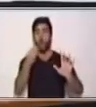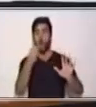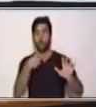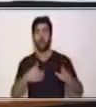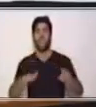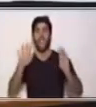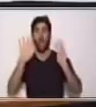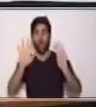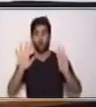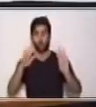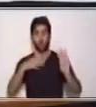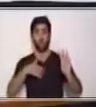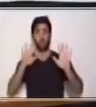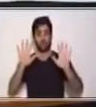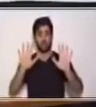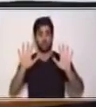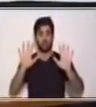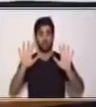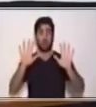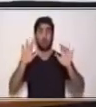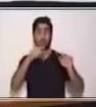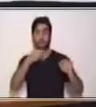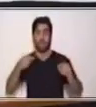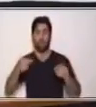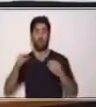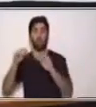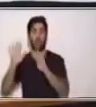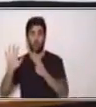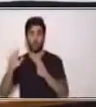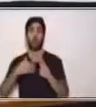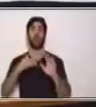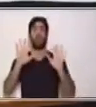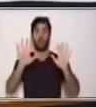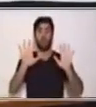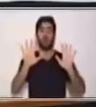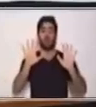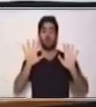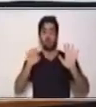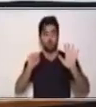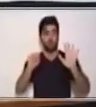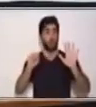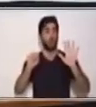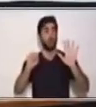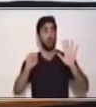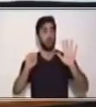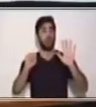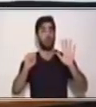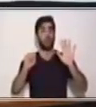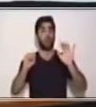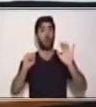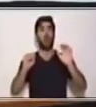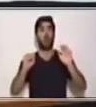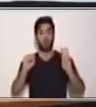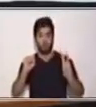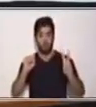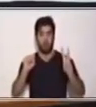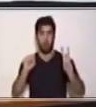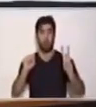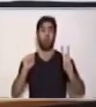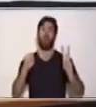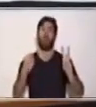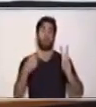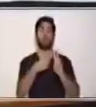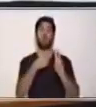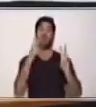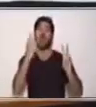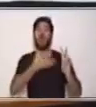8, dice. Entonces, menos 10 menos 8, mi respuesta entonces va a ser, ¿cuánto? Hágala usted y me